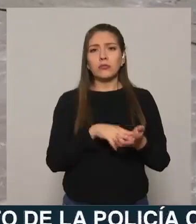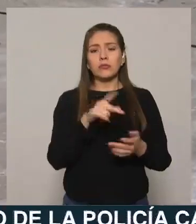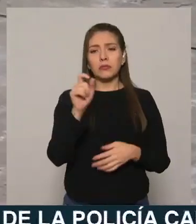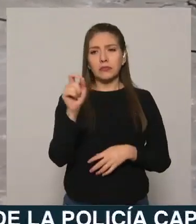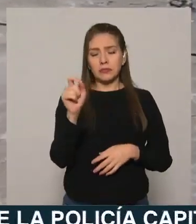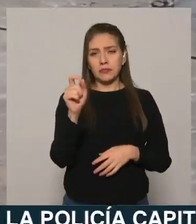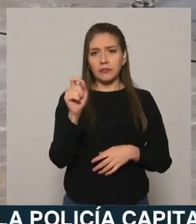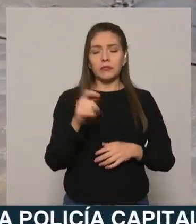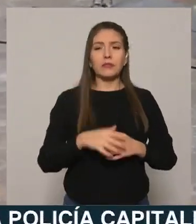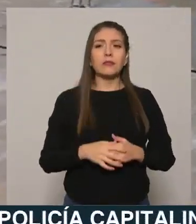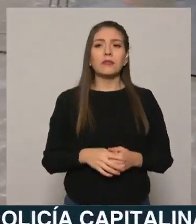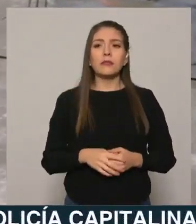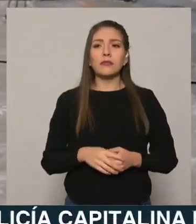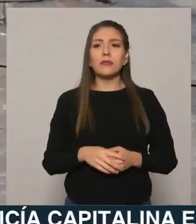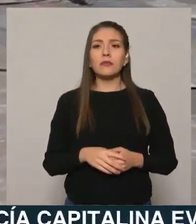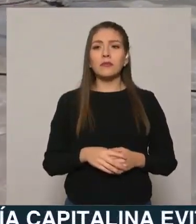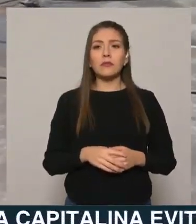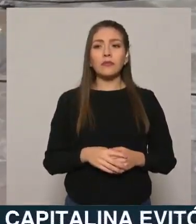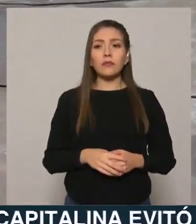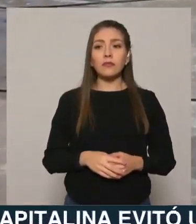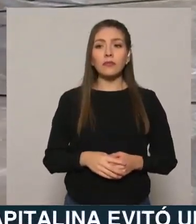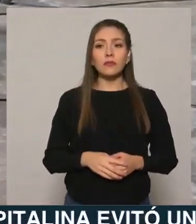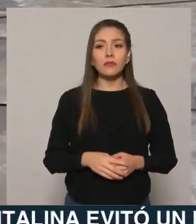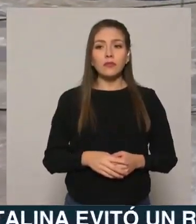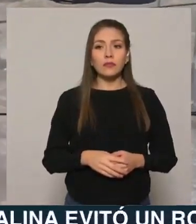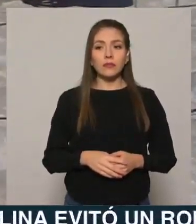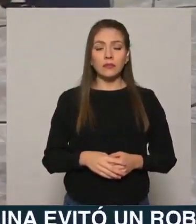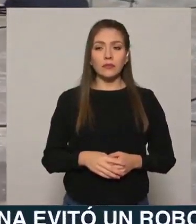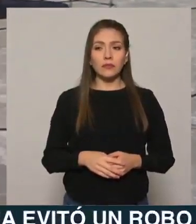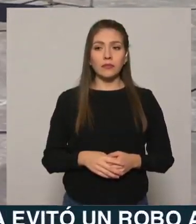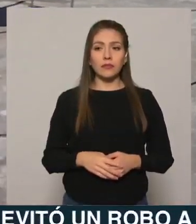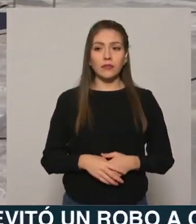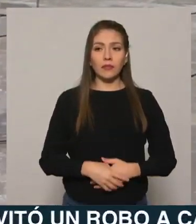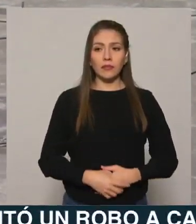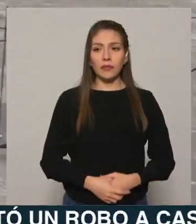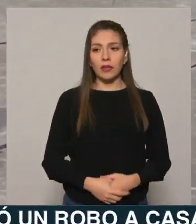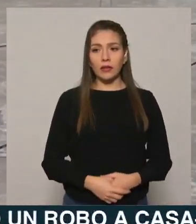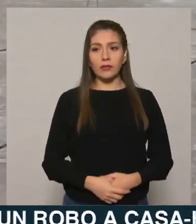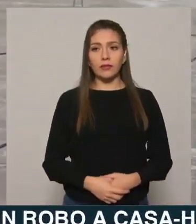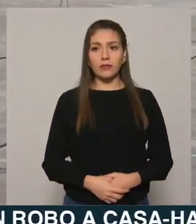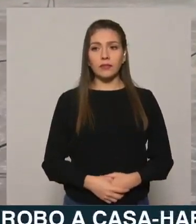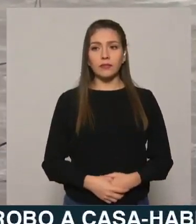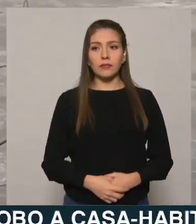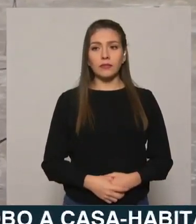Con imágenes de Jorge Barajas y edición de David Chávez, Víctor Diego, 21 Noticias.